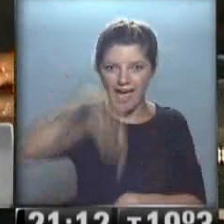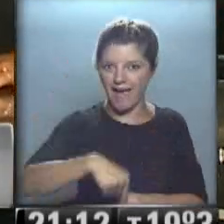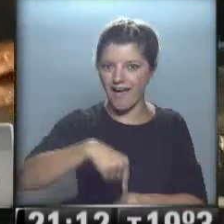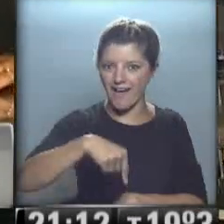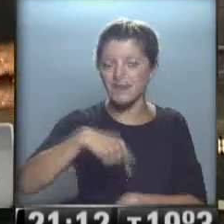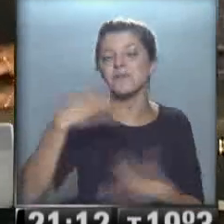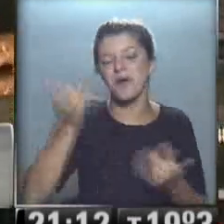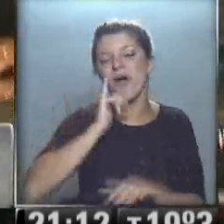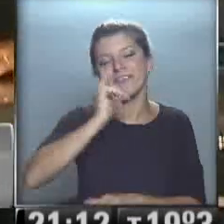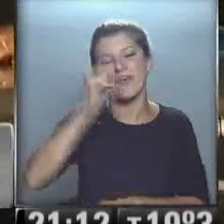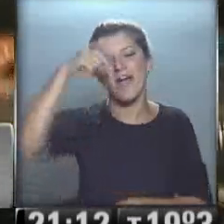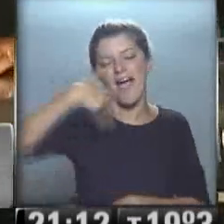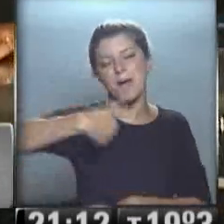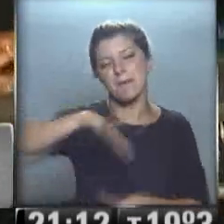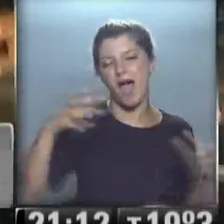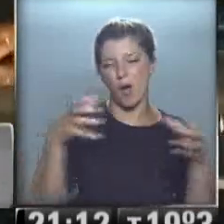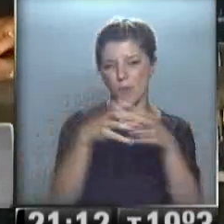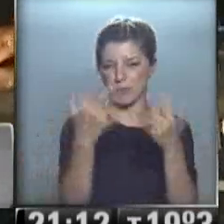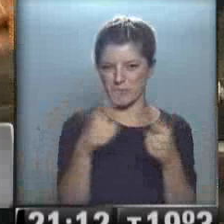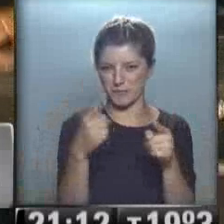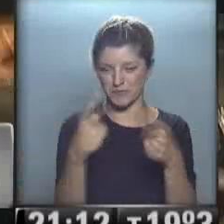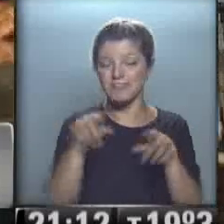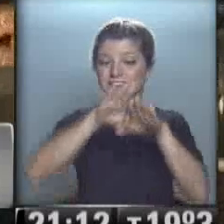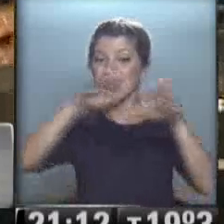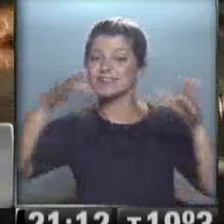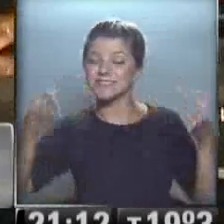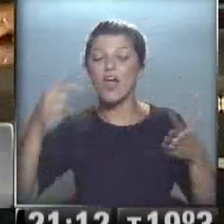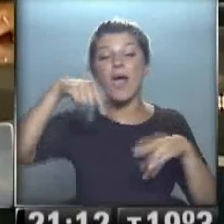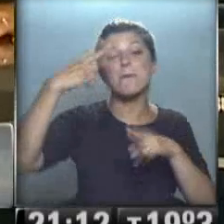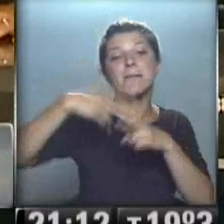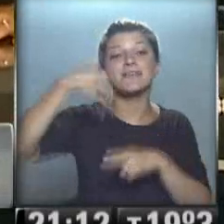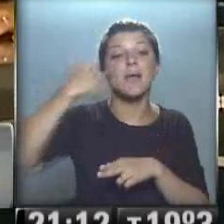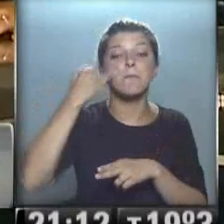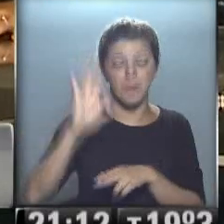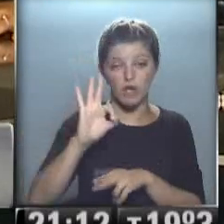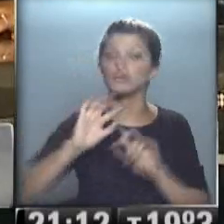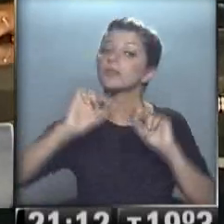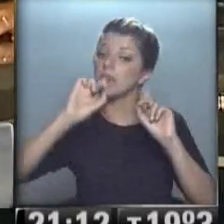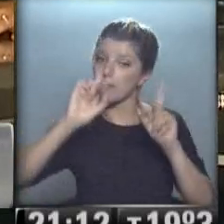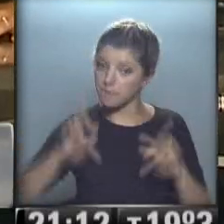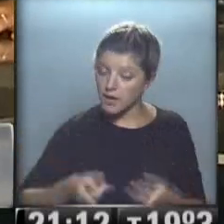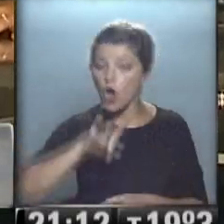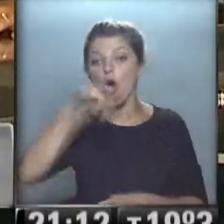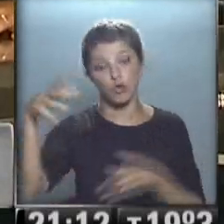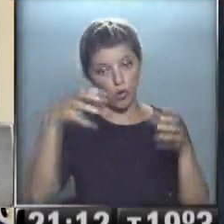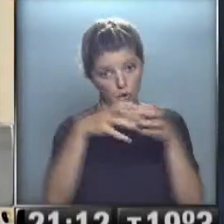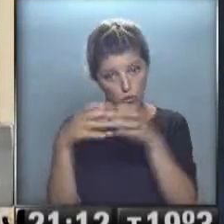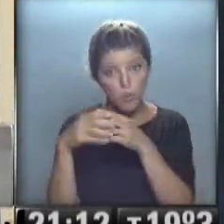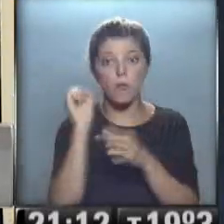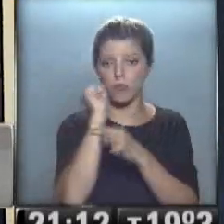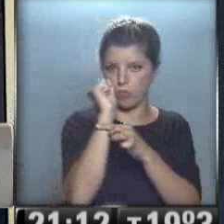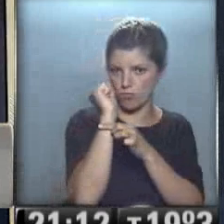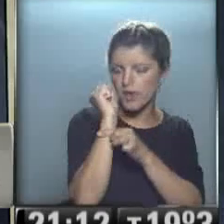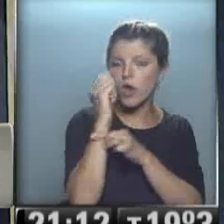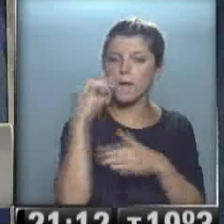anunciado entonces la renga en minutos en este escenario de Plaza de Mayo, más una serie, claro, como ya le enumeramos, de artistas, de representantes